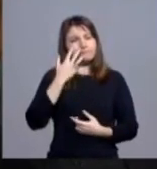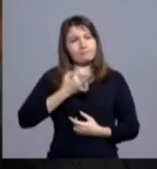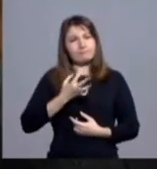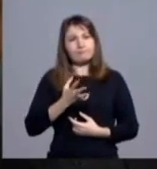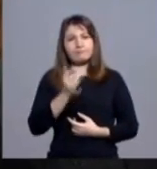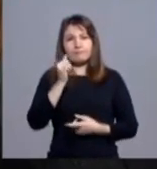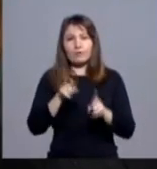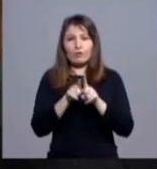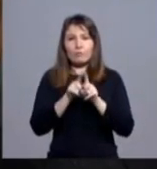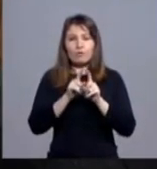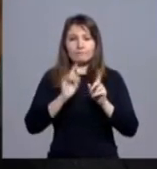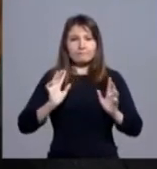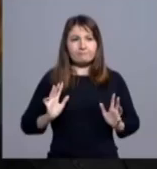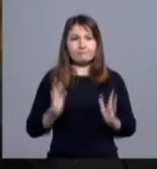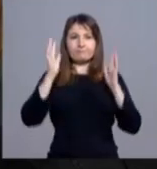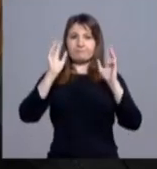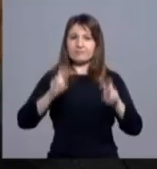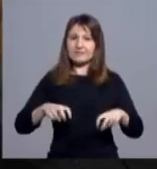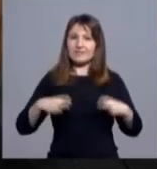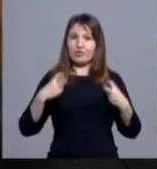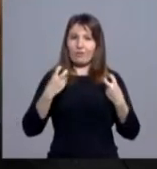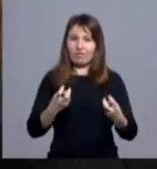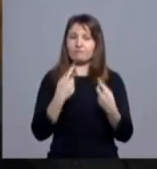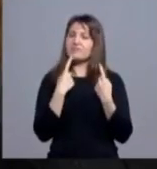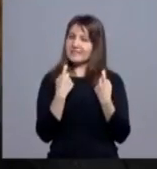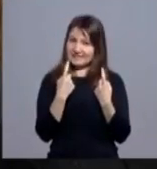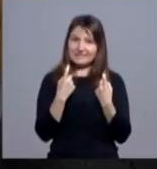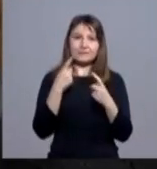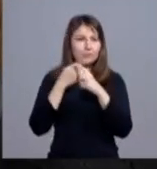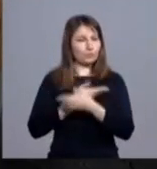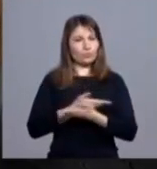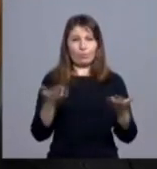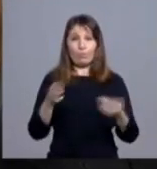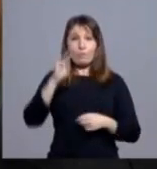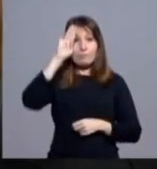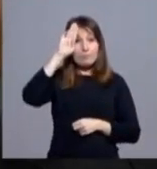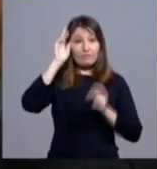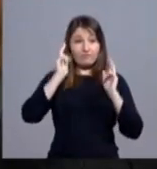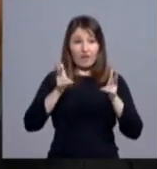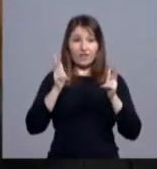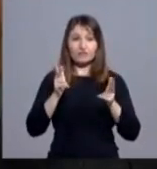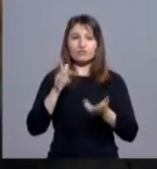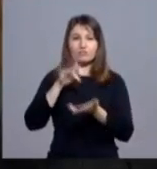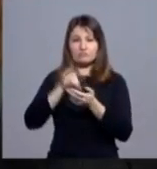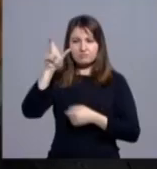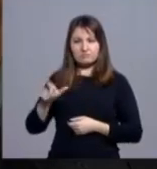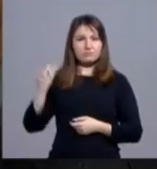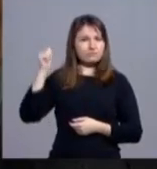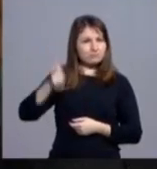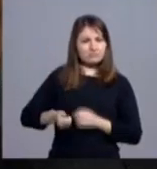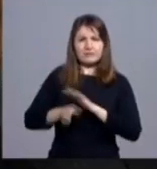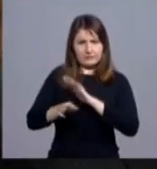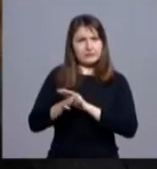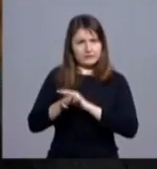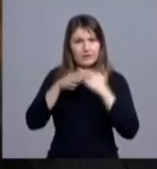una especie de relanzamiento y una renovación que es necesaria para todos. Papa Francisco ha sido y sigue siendo en estos